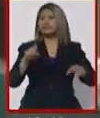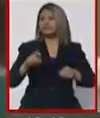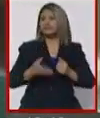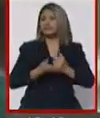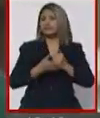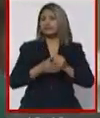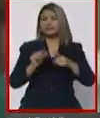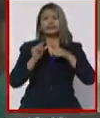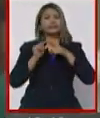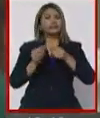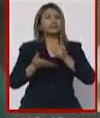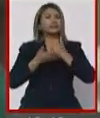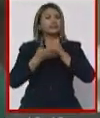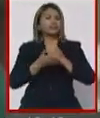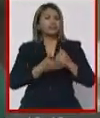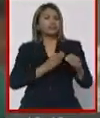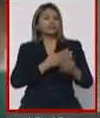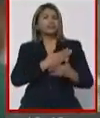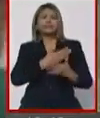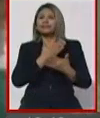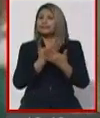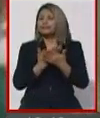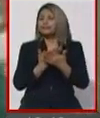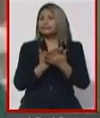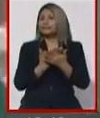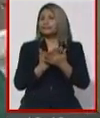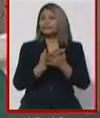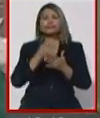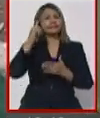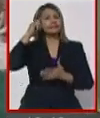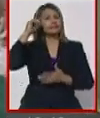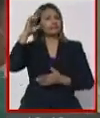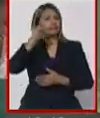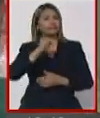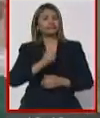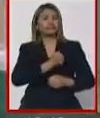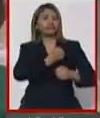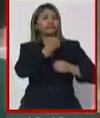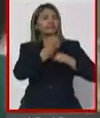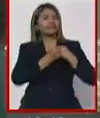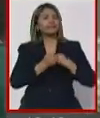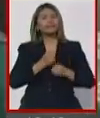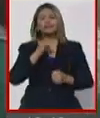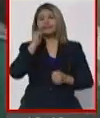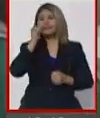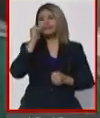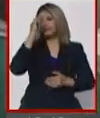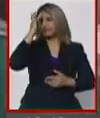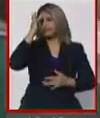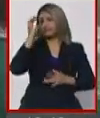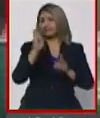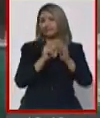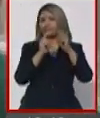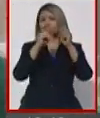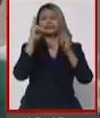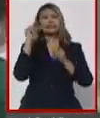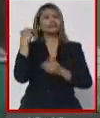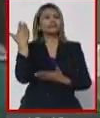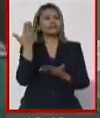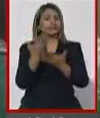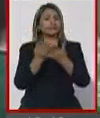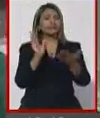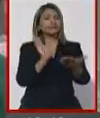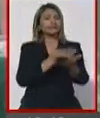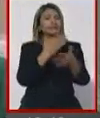El mensaje solidario y el afecto del afamado cantante quedó grabado en la memoria de quienes sufren día a día el cáncer, y dejó en claro que no solo vino a dar